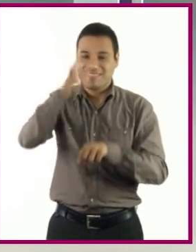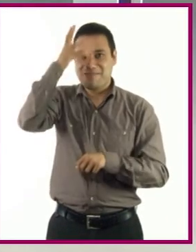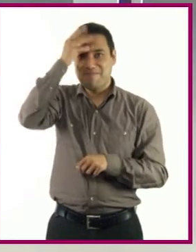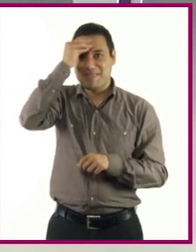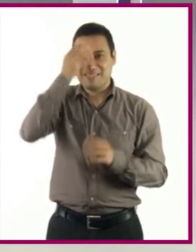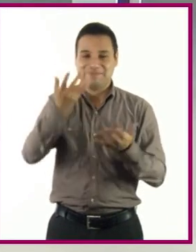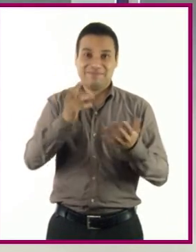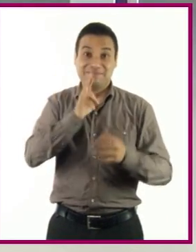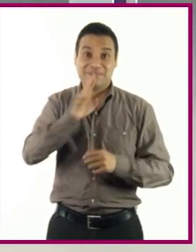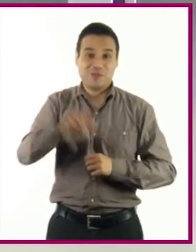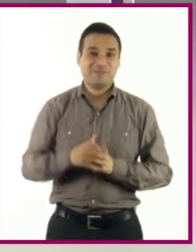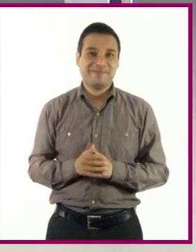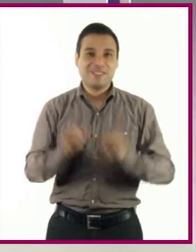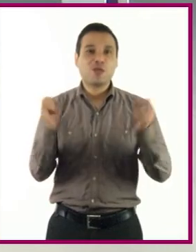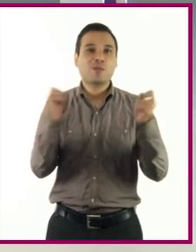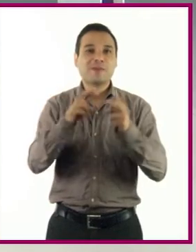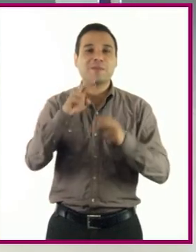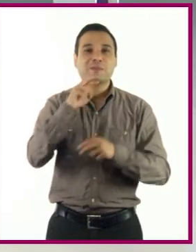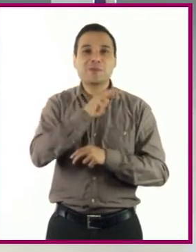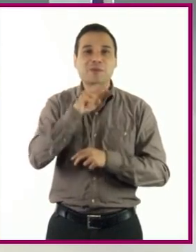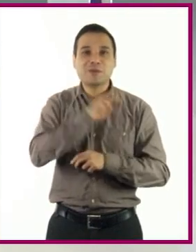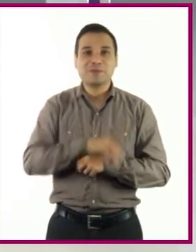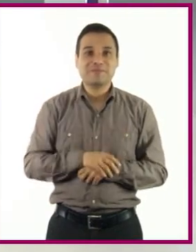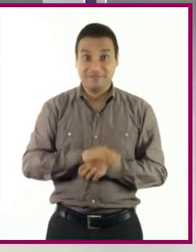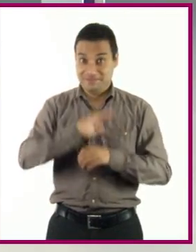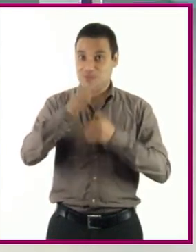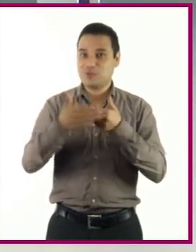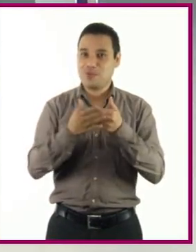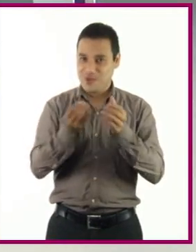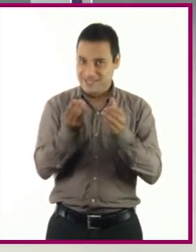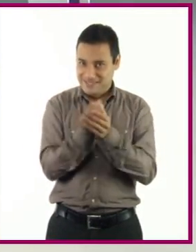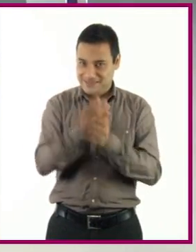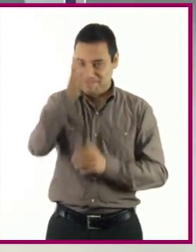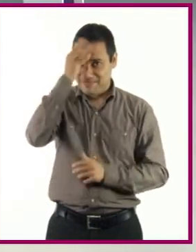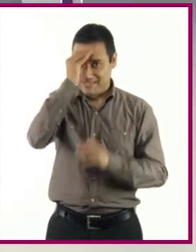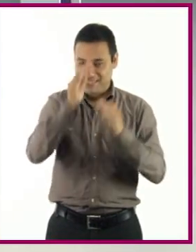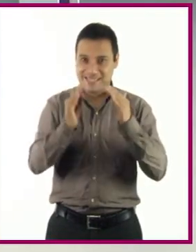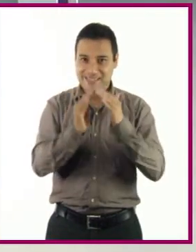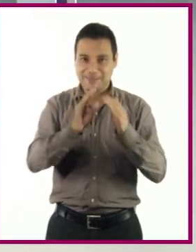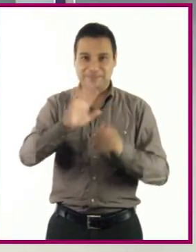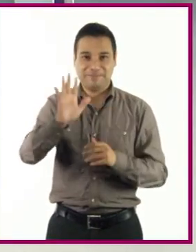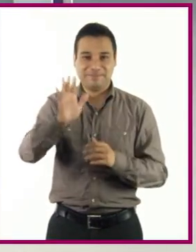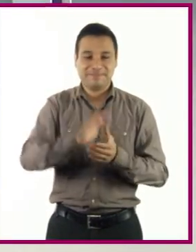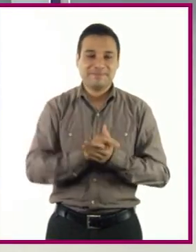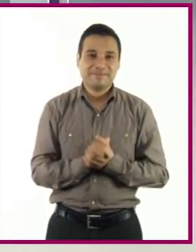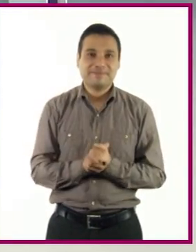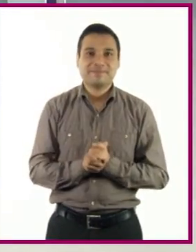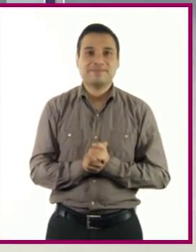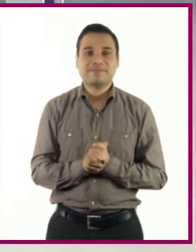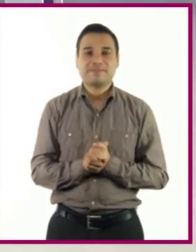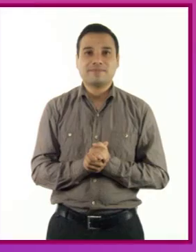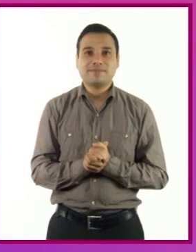y mejor. Nos vemos muy pronto en una sesión más de Aprende en Casa. ¡Hasta la próxima!